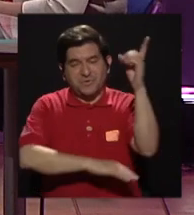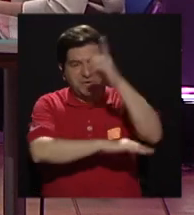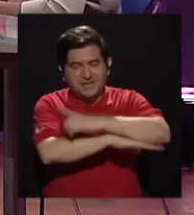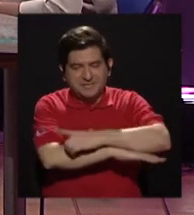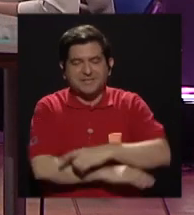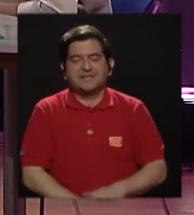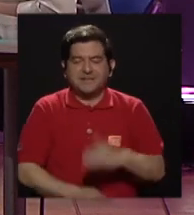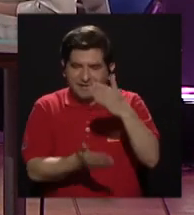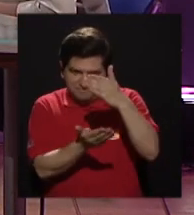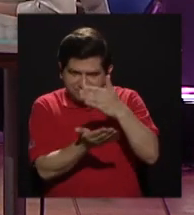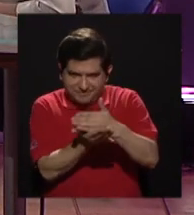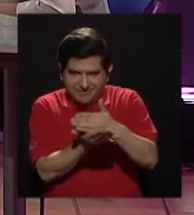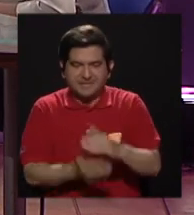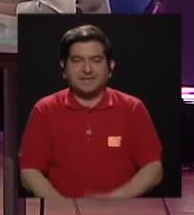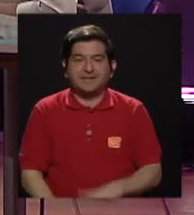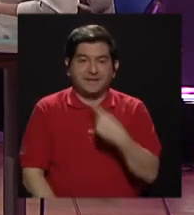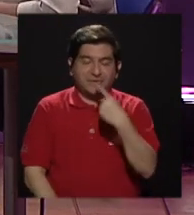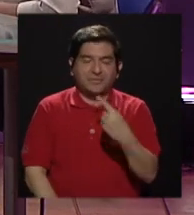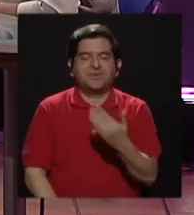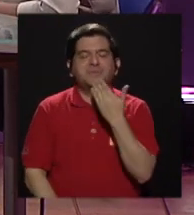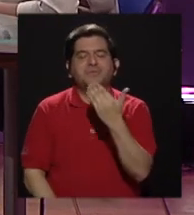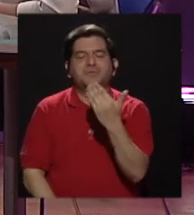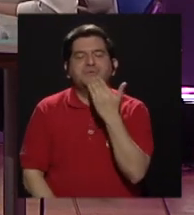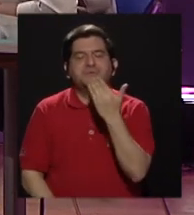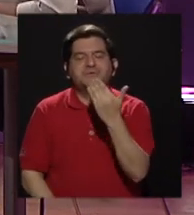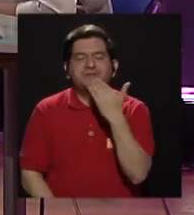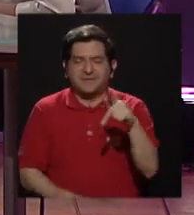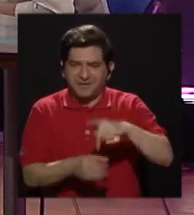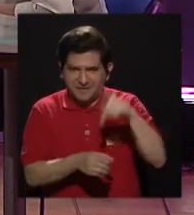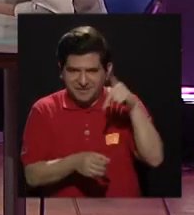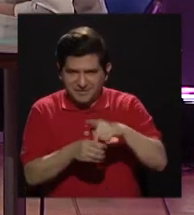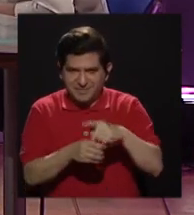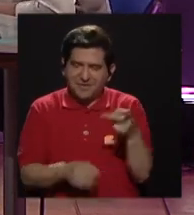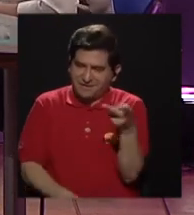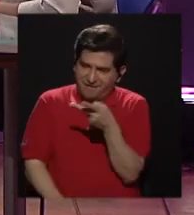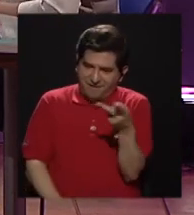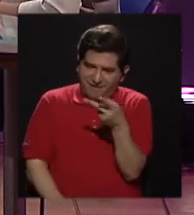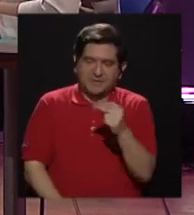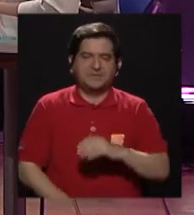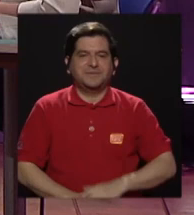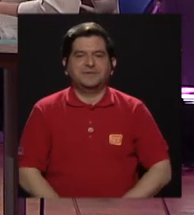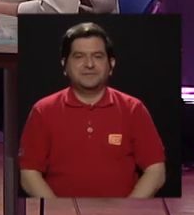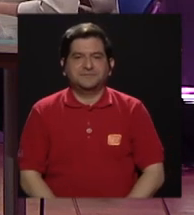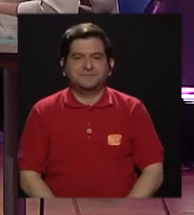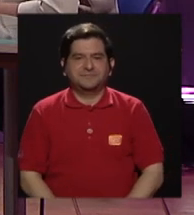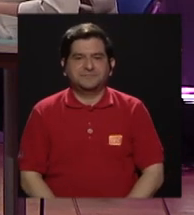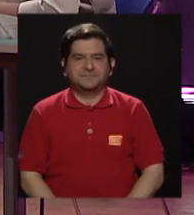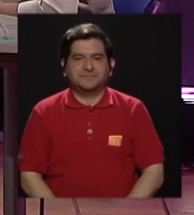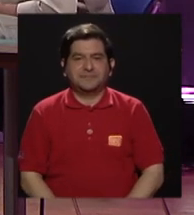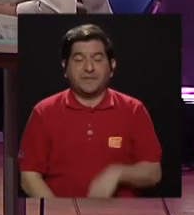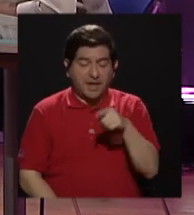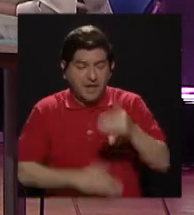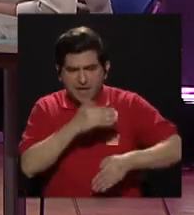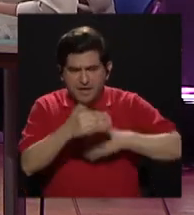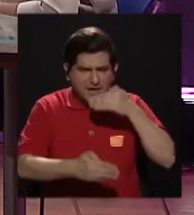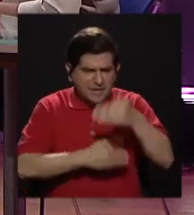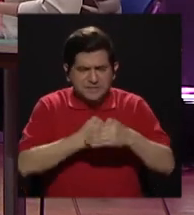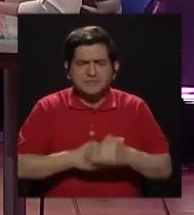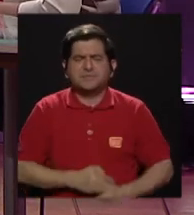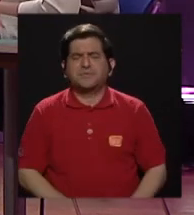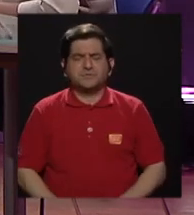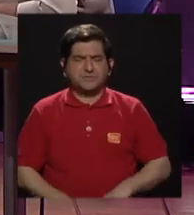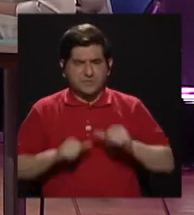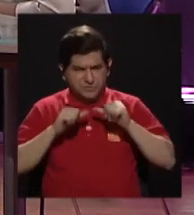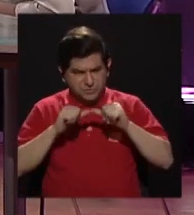que dejarlo aquí, como les digo, agradeciendo mucho la participación de ambas, quienes todo este proceso que se está